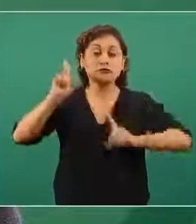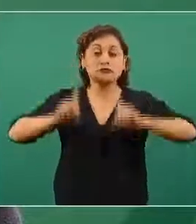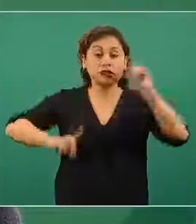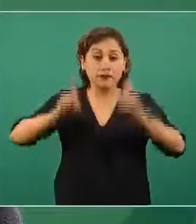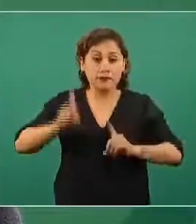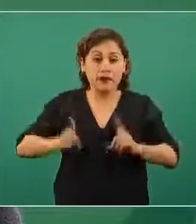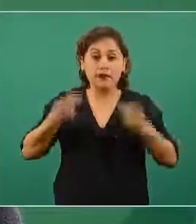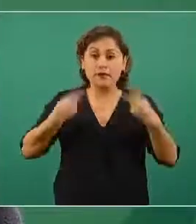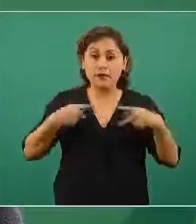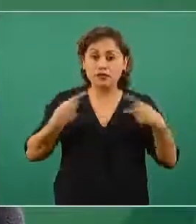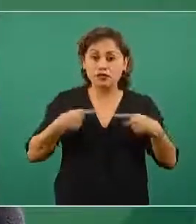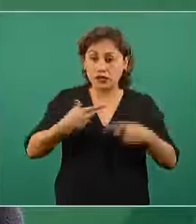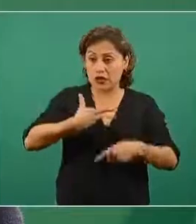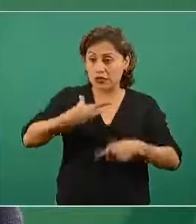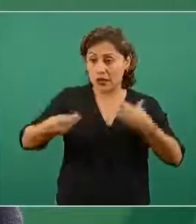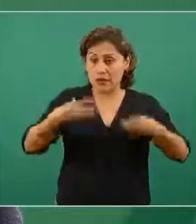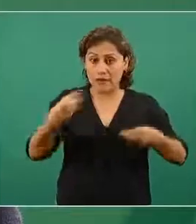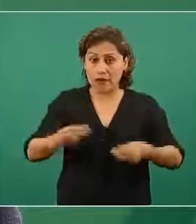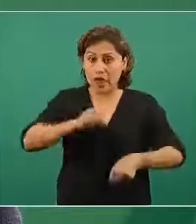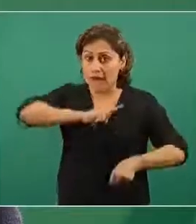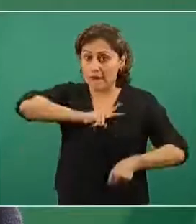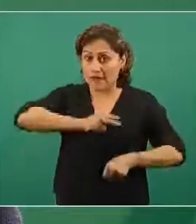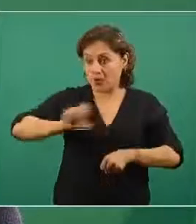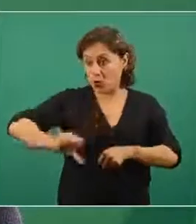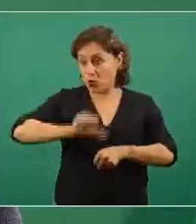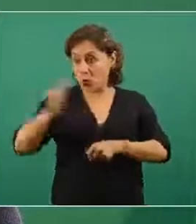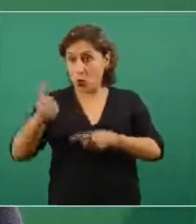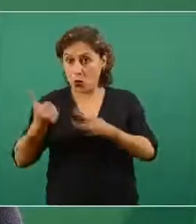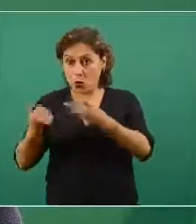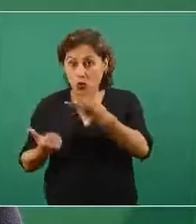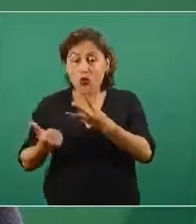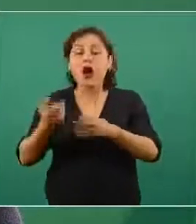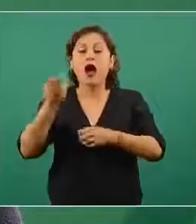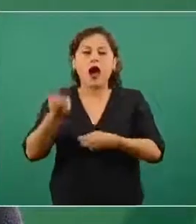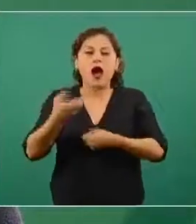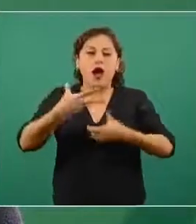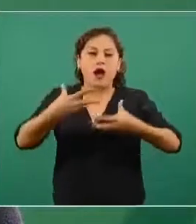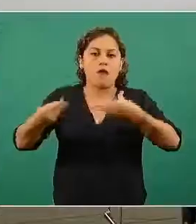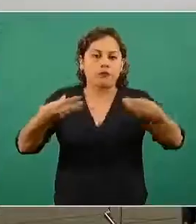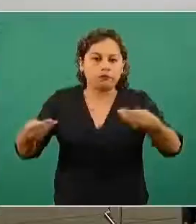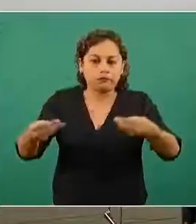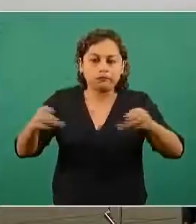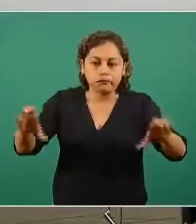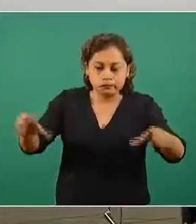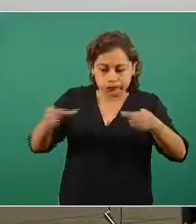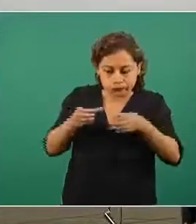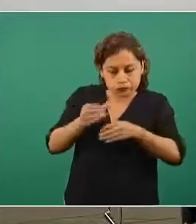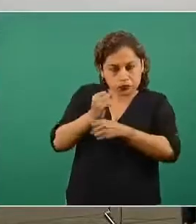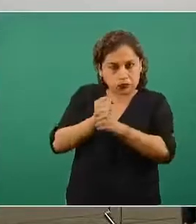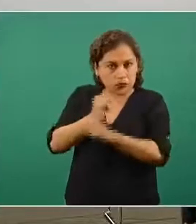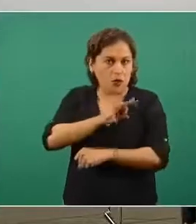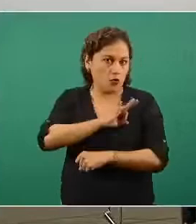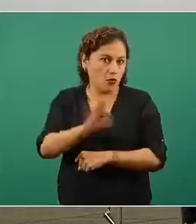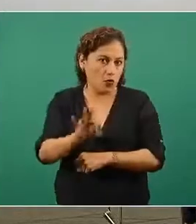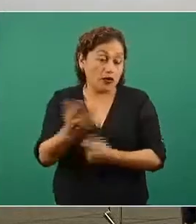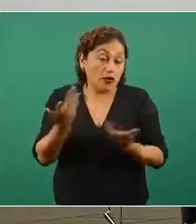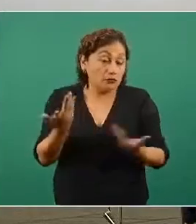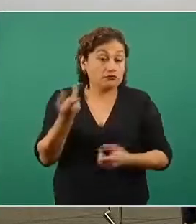grave y las personas que pueden desarrollar enfermedad crítica. Sin embargo, esto también está en base al